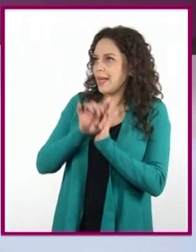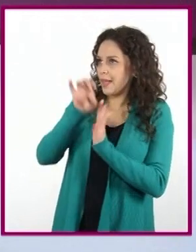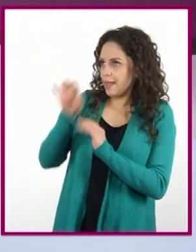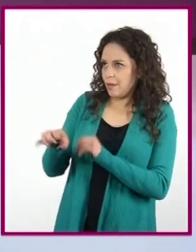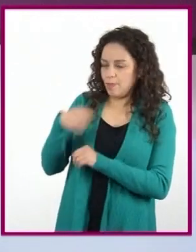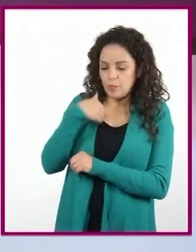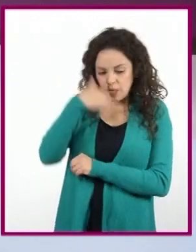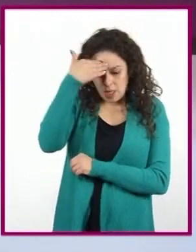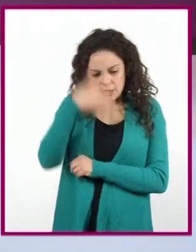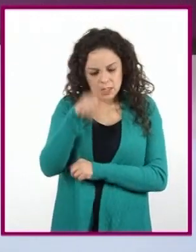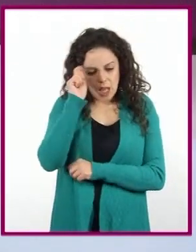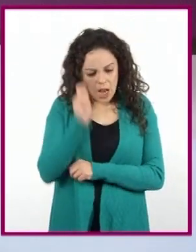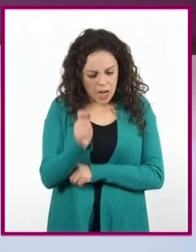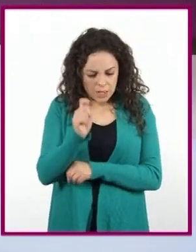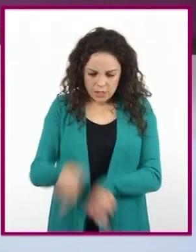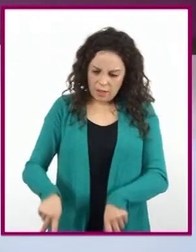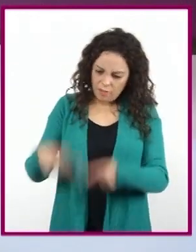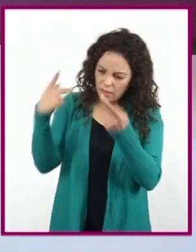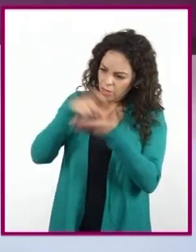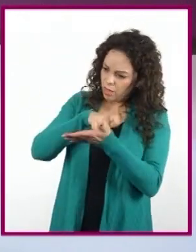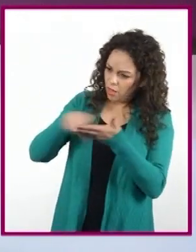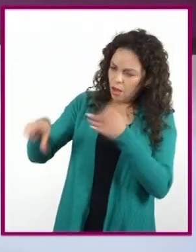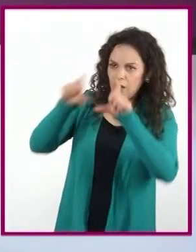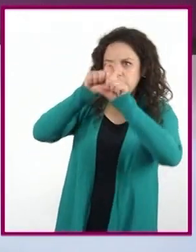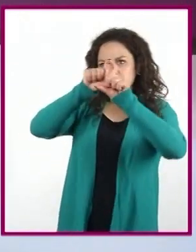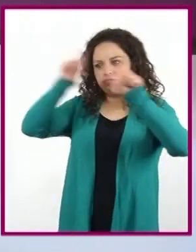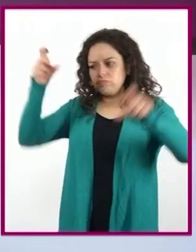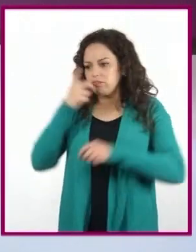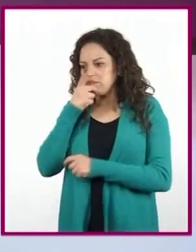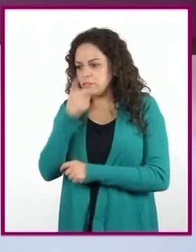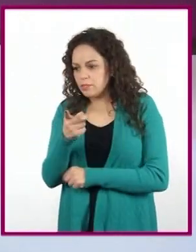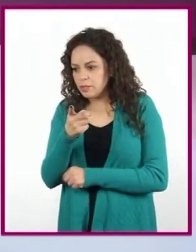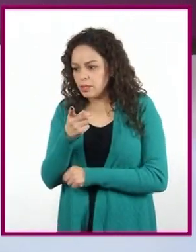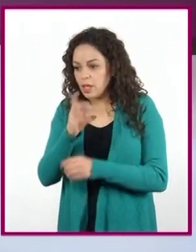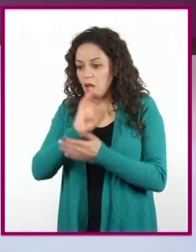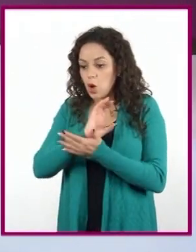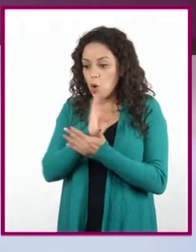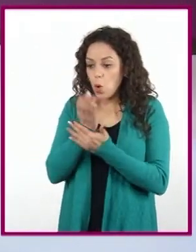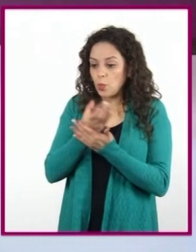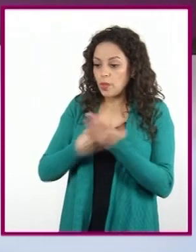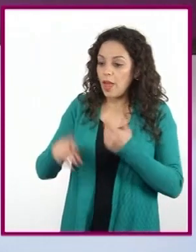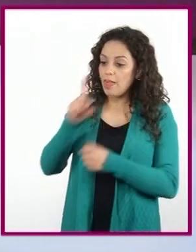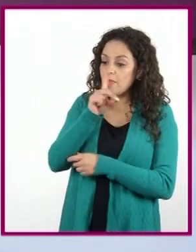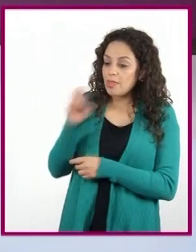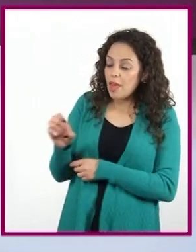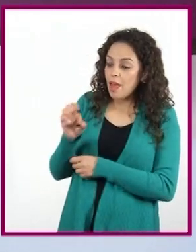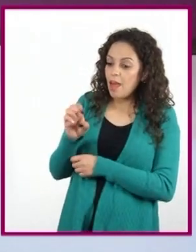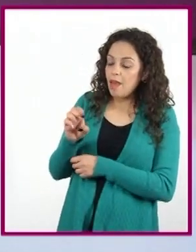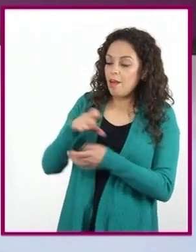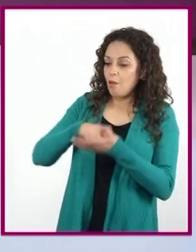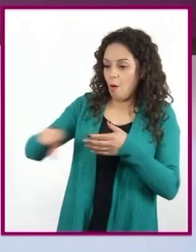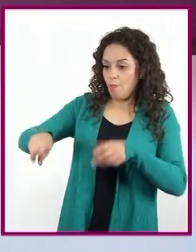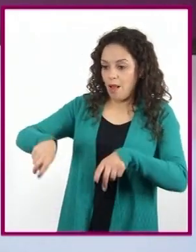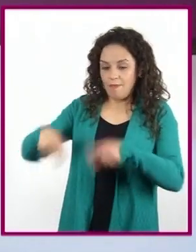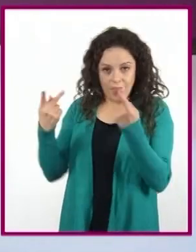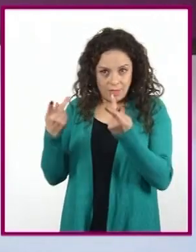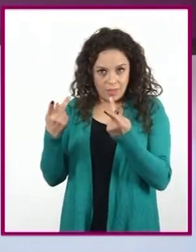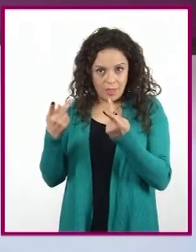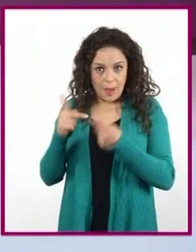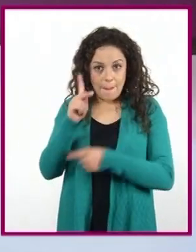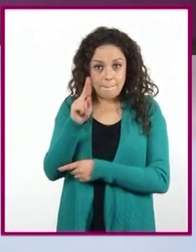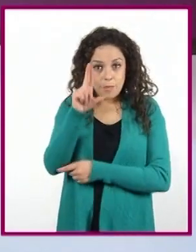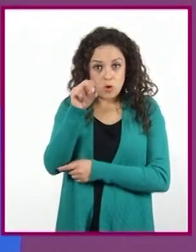de compraventa, el título es Contrato de compraventa. Y en la parte del